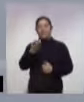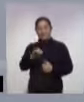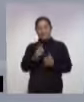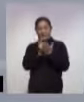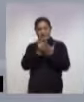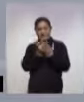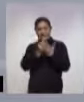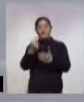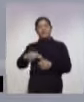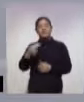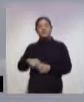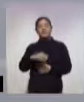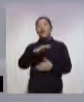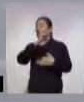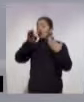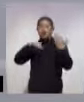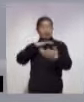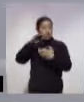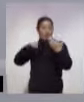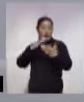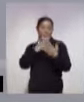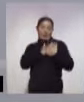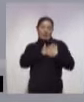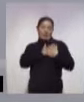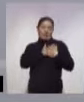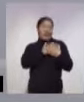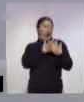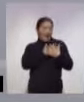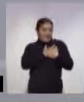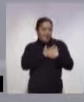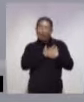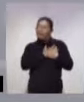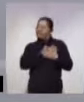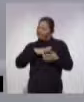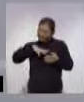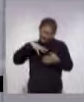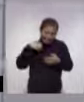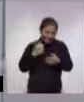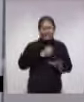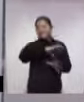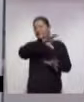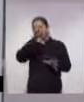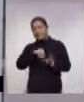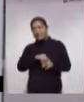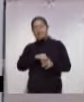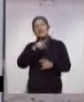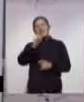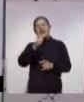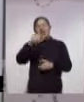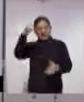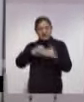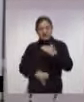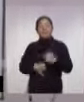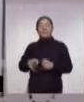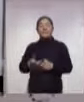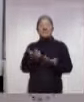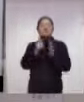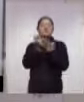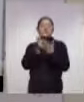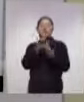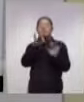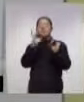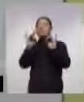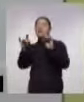llama Todo por Amor, una antología romántica. ¿De qué se trata? Bueno, básicamente de una antología, de una